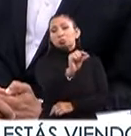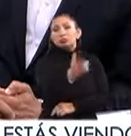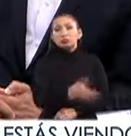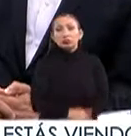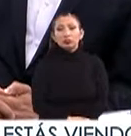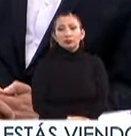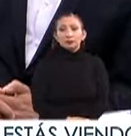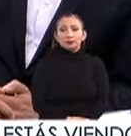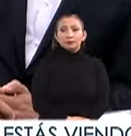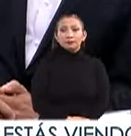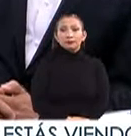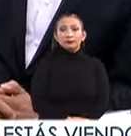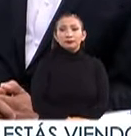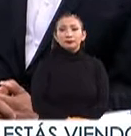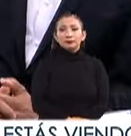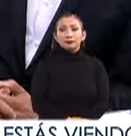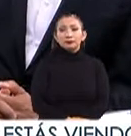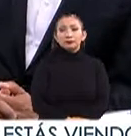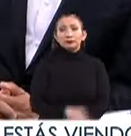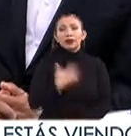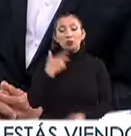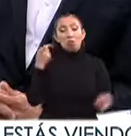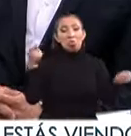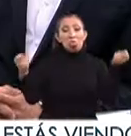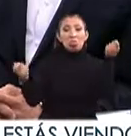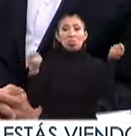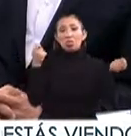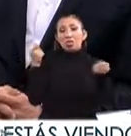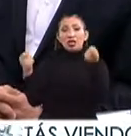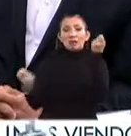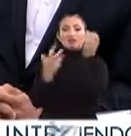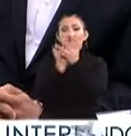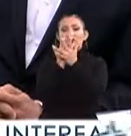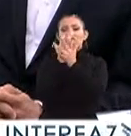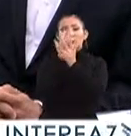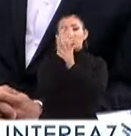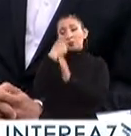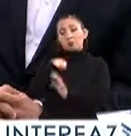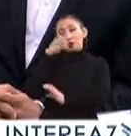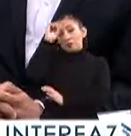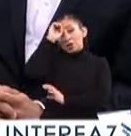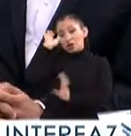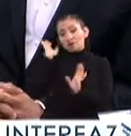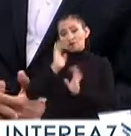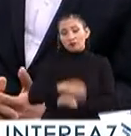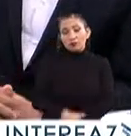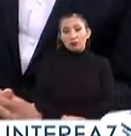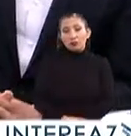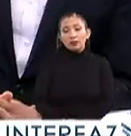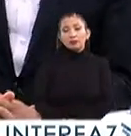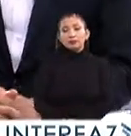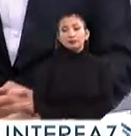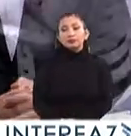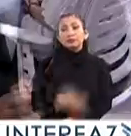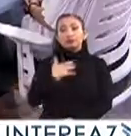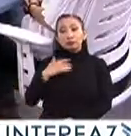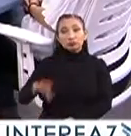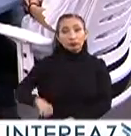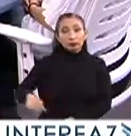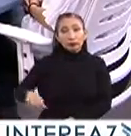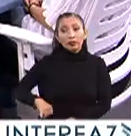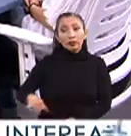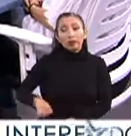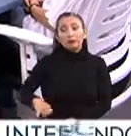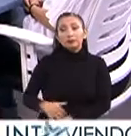bajo y un control extremo, es mi punto de vista. Pues bueno,